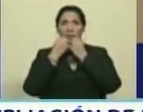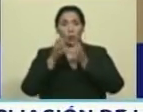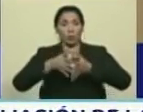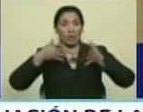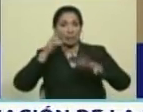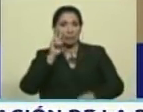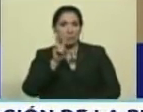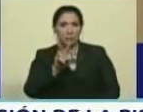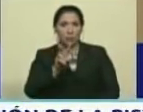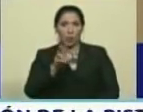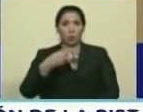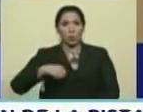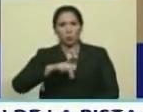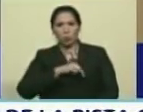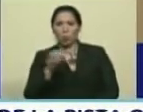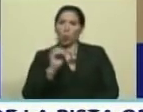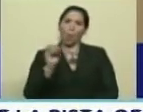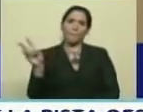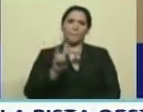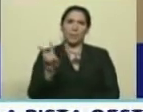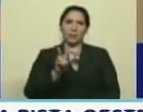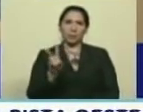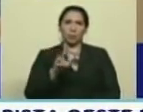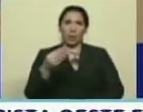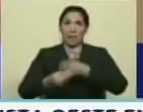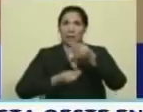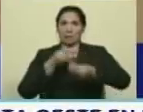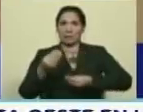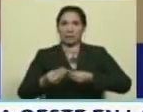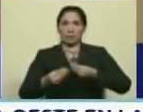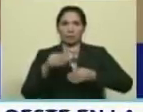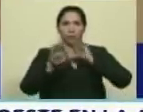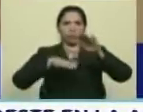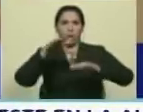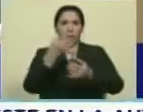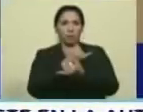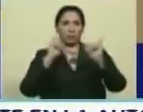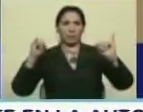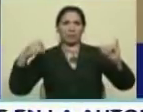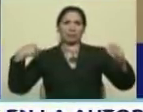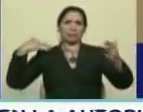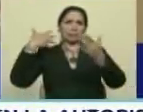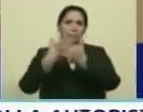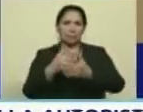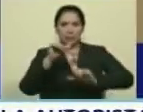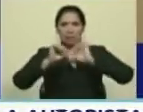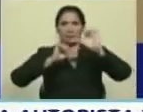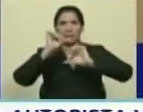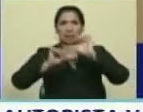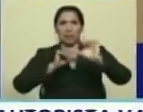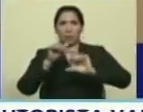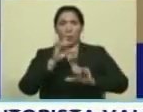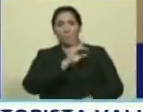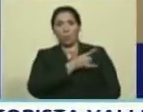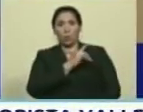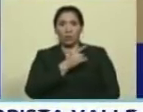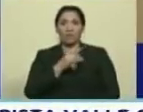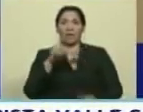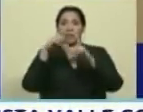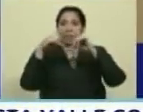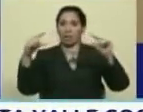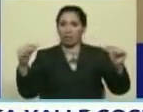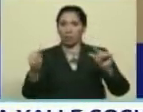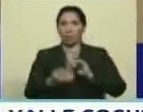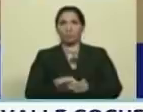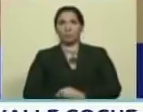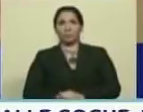Nosotros, o Venezuela, ha sido un país independiente durante siglos. Bolivia, Nicaragua.